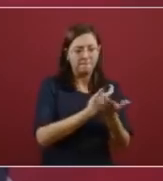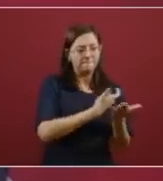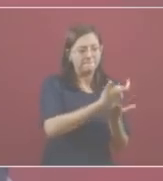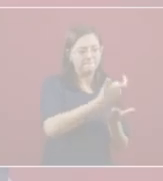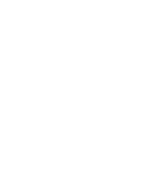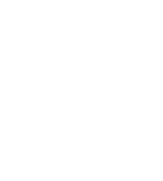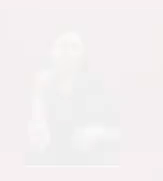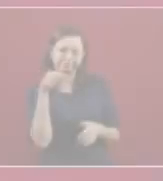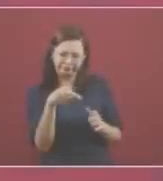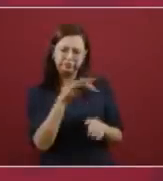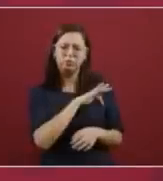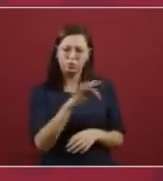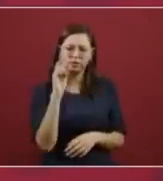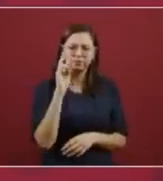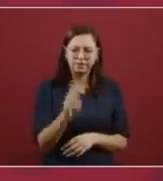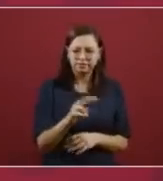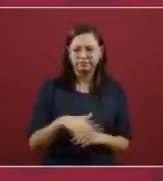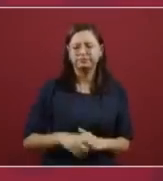del gobierno.